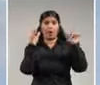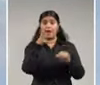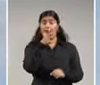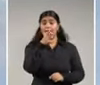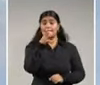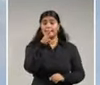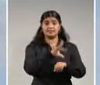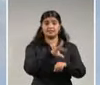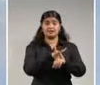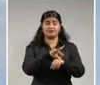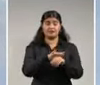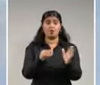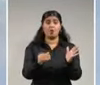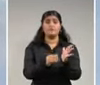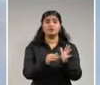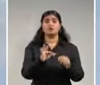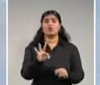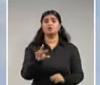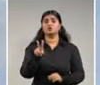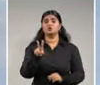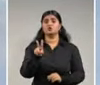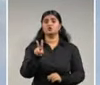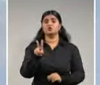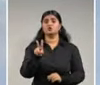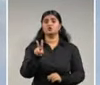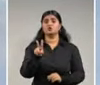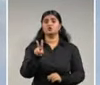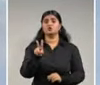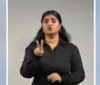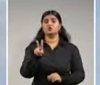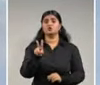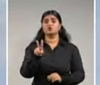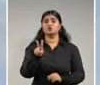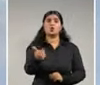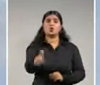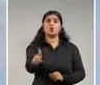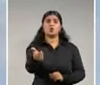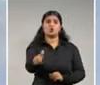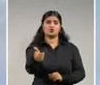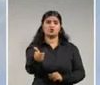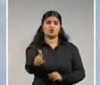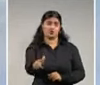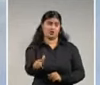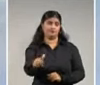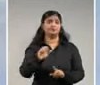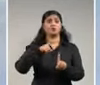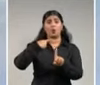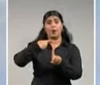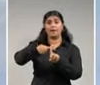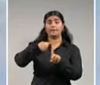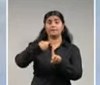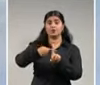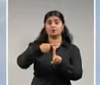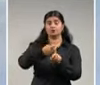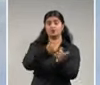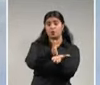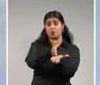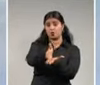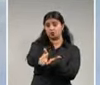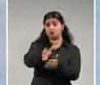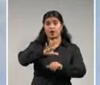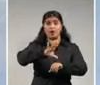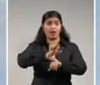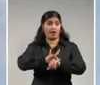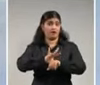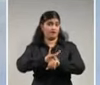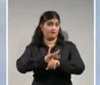1.824, en vigilancia 210 y un número de activos de pacientes confirmados ingresados